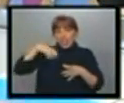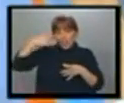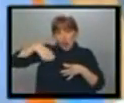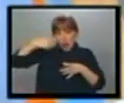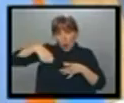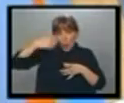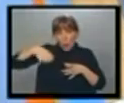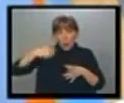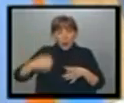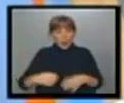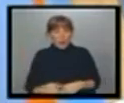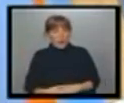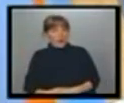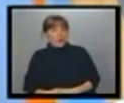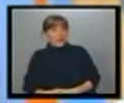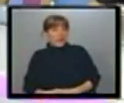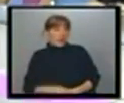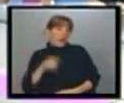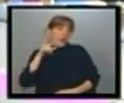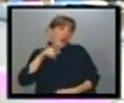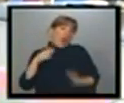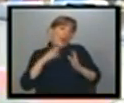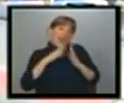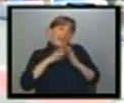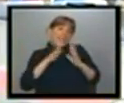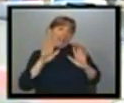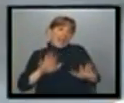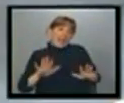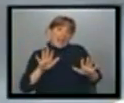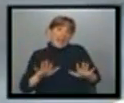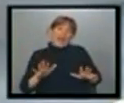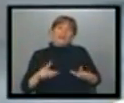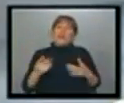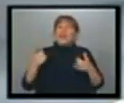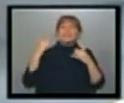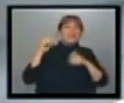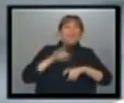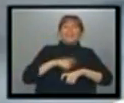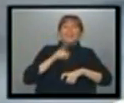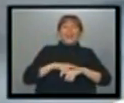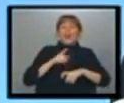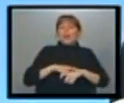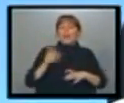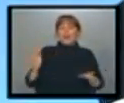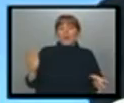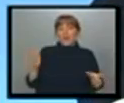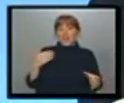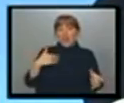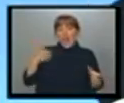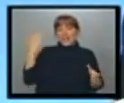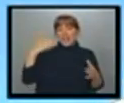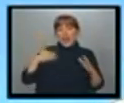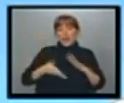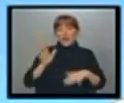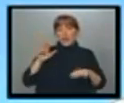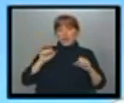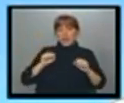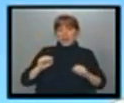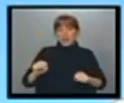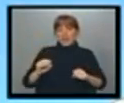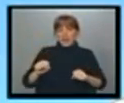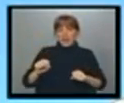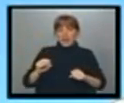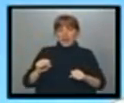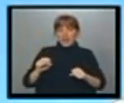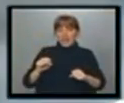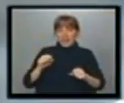yogur. Perdóname, siempre yogur, que estés en casa. Cereales. Todo eso implica tiempo, Alejo. Eso implica tiempo. Yo ayer fui al supermercado y se me hizo tarde. Fui